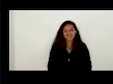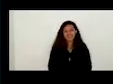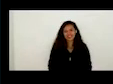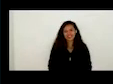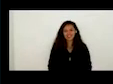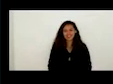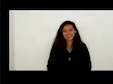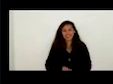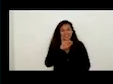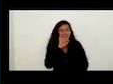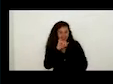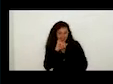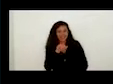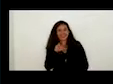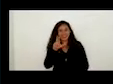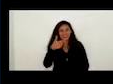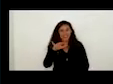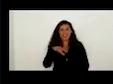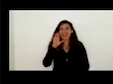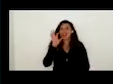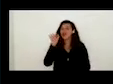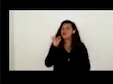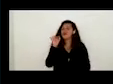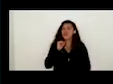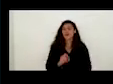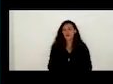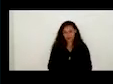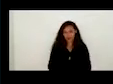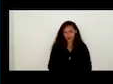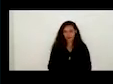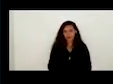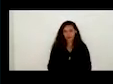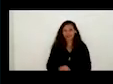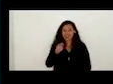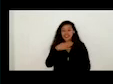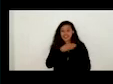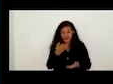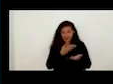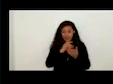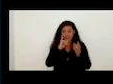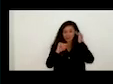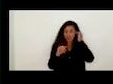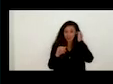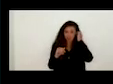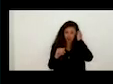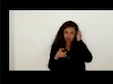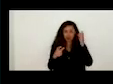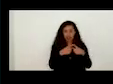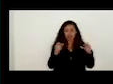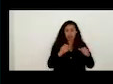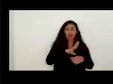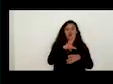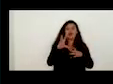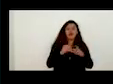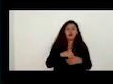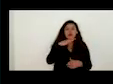Sí, sí, Regina, deli, sí. Sería una muy buena opción porque es un carbohidrato complejo que lleva maíz,